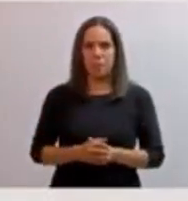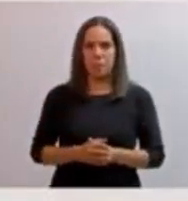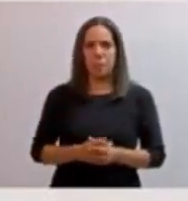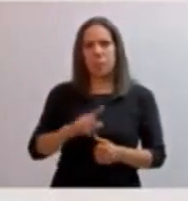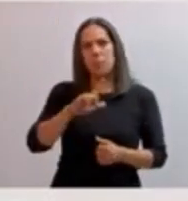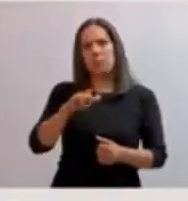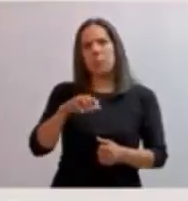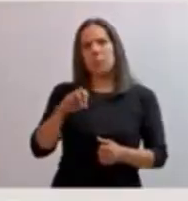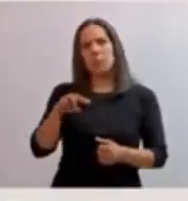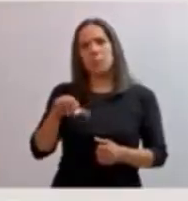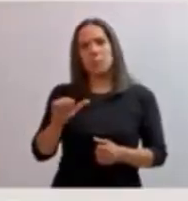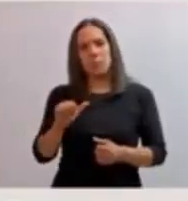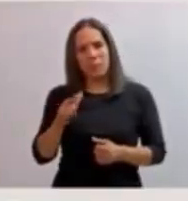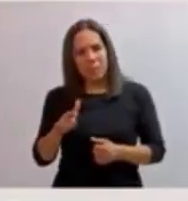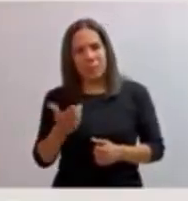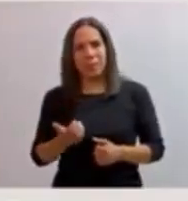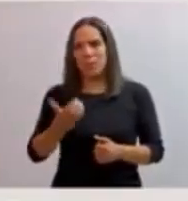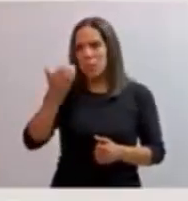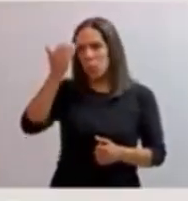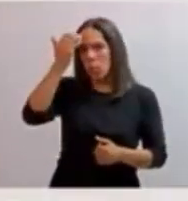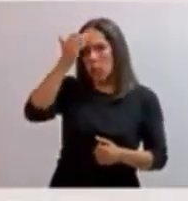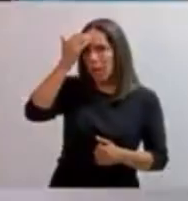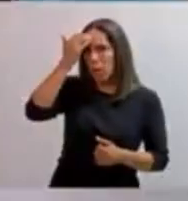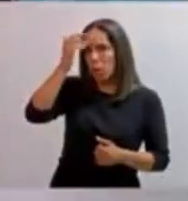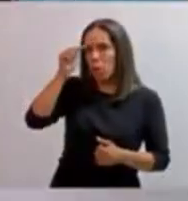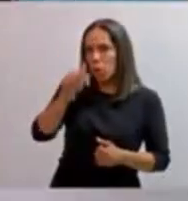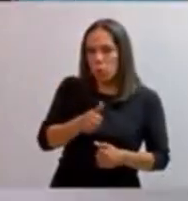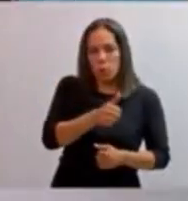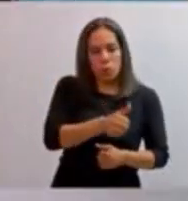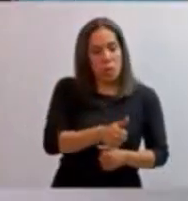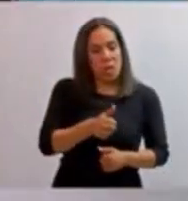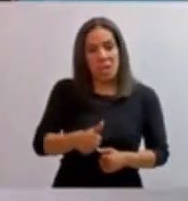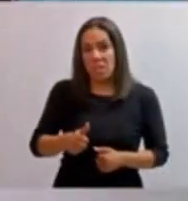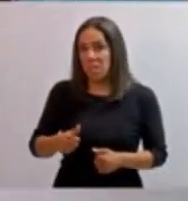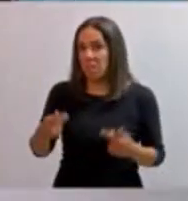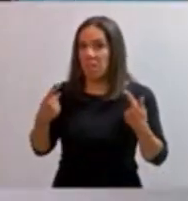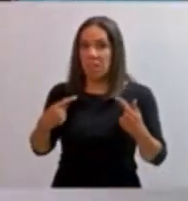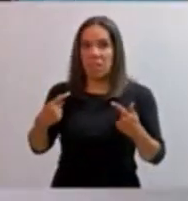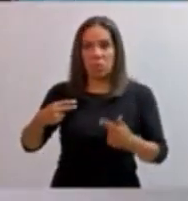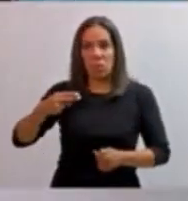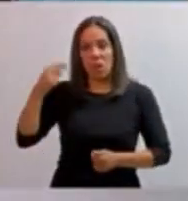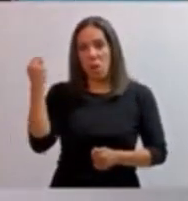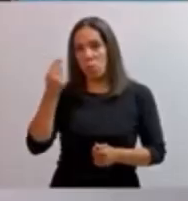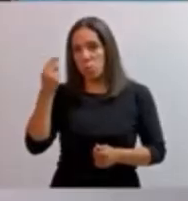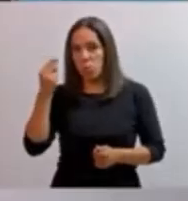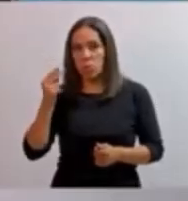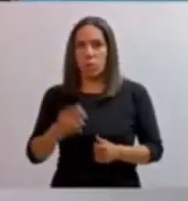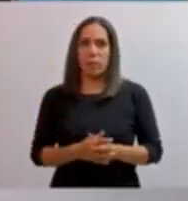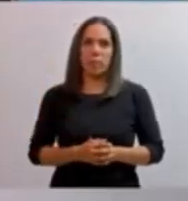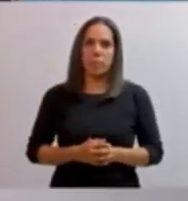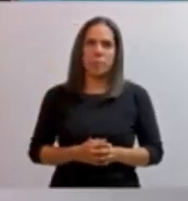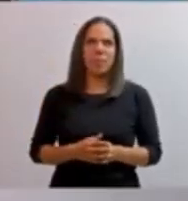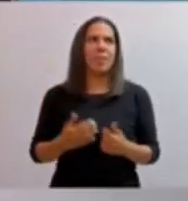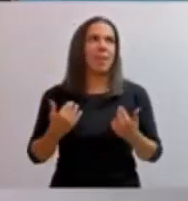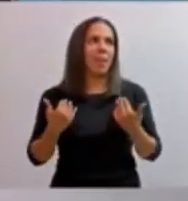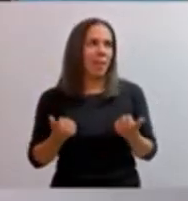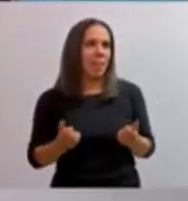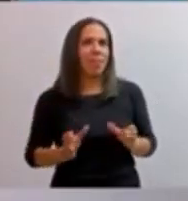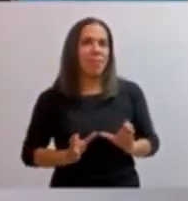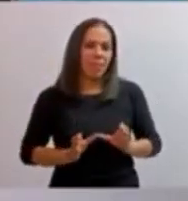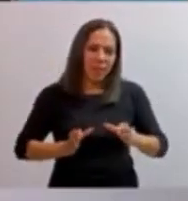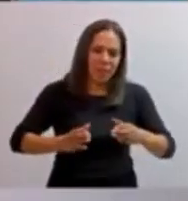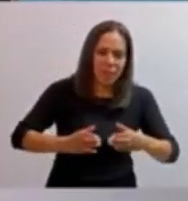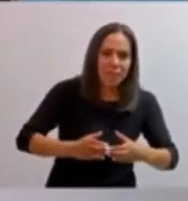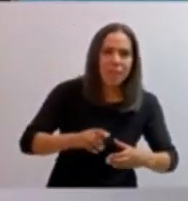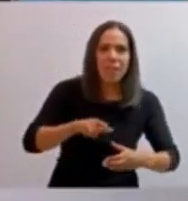con la intención también de conocer las escuelas que conforman la zona escolar e ir viendo esas diferentes comunidades que